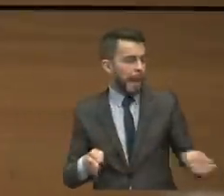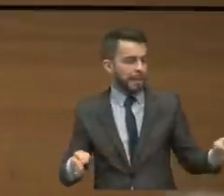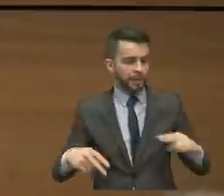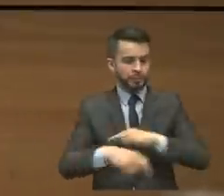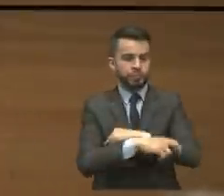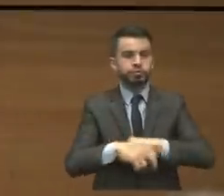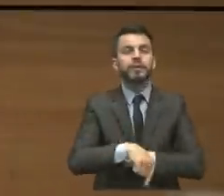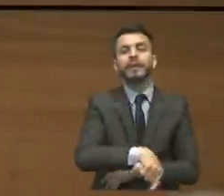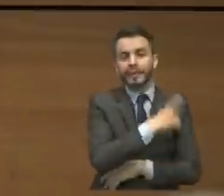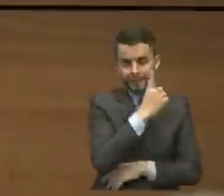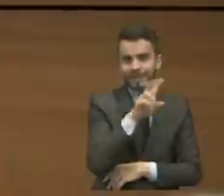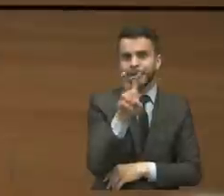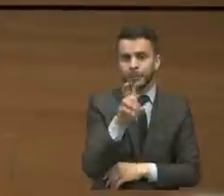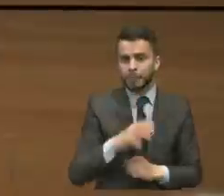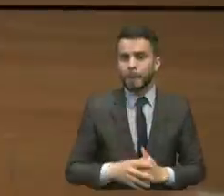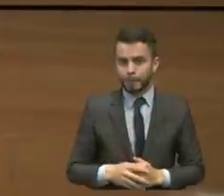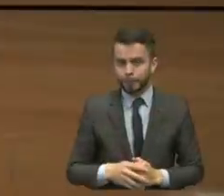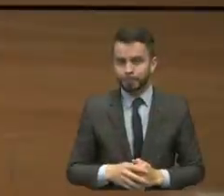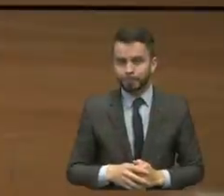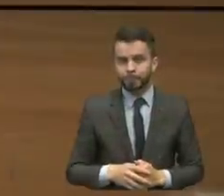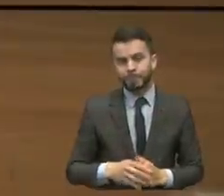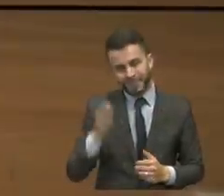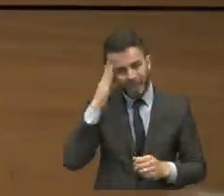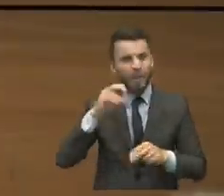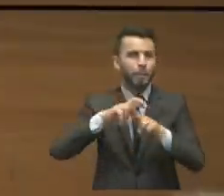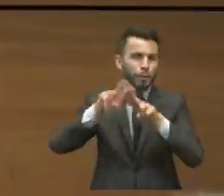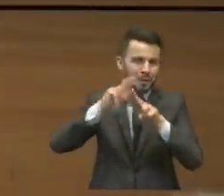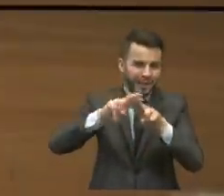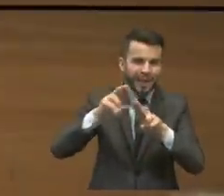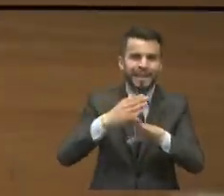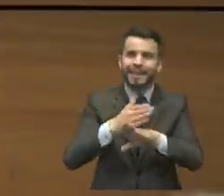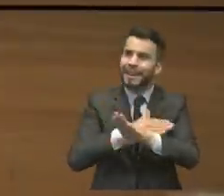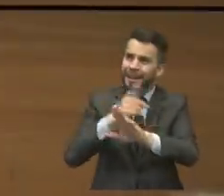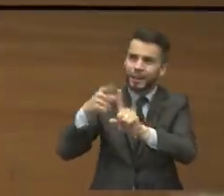lado, pasando por Monserrat, etcétera, como ya lo expliqué.